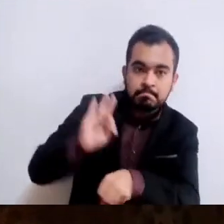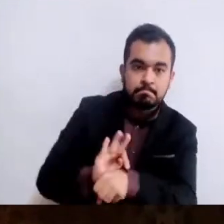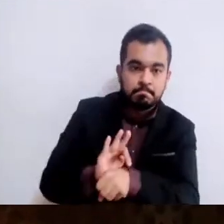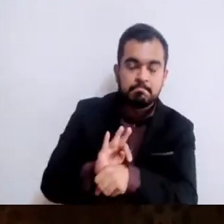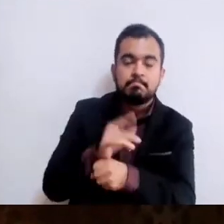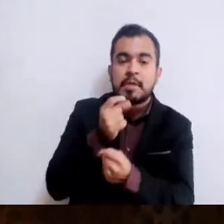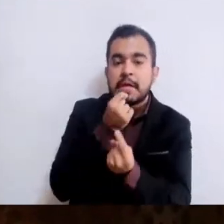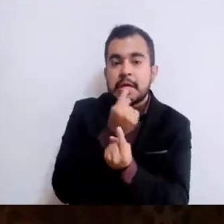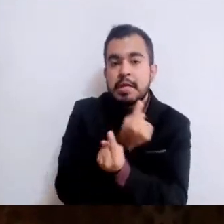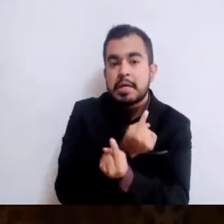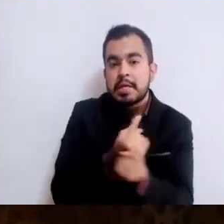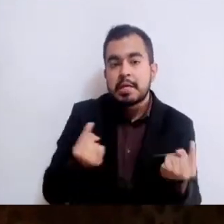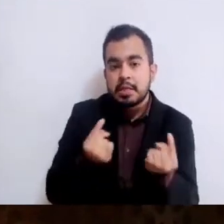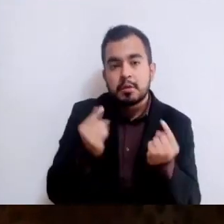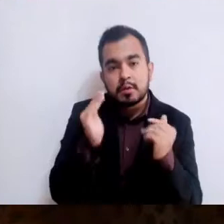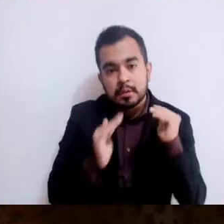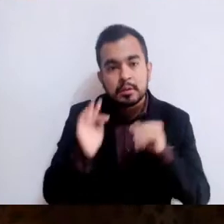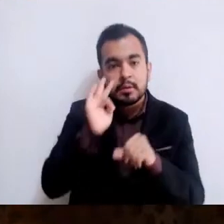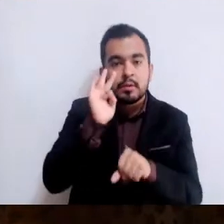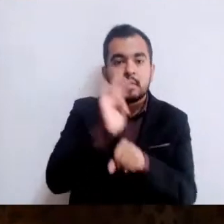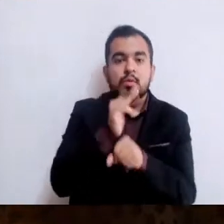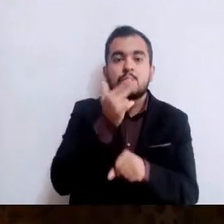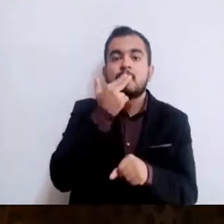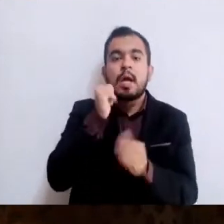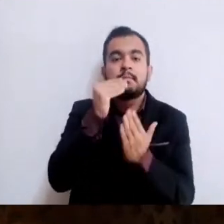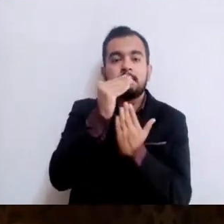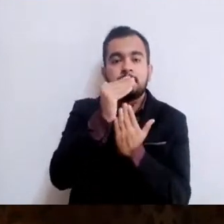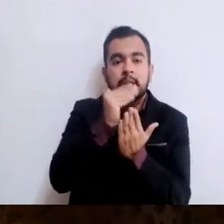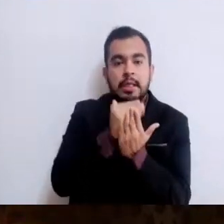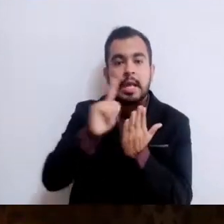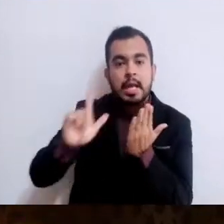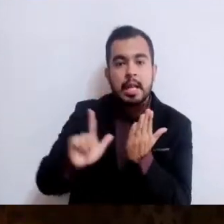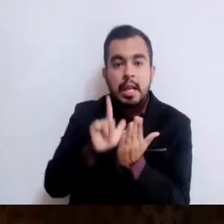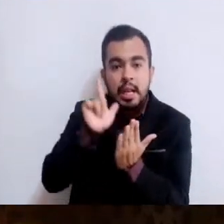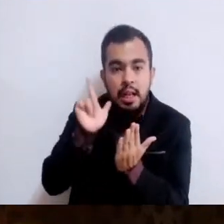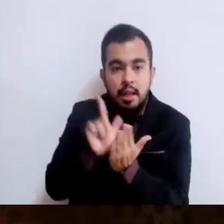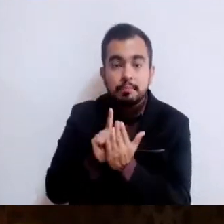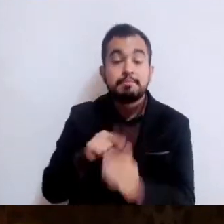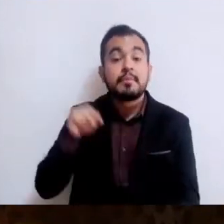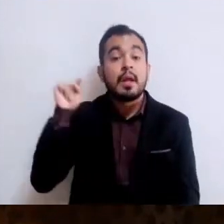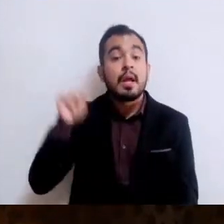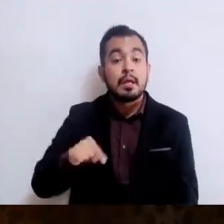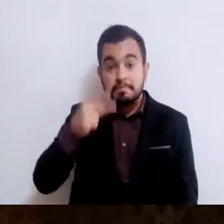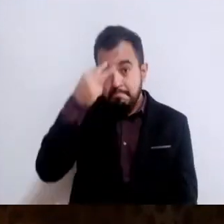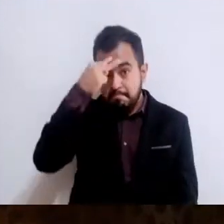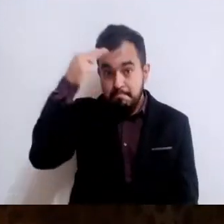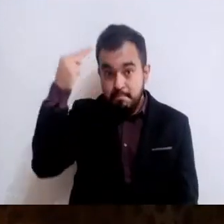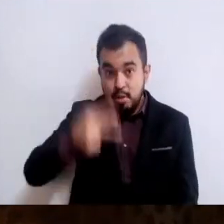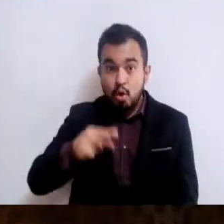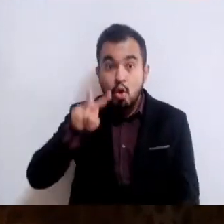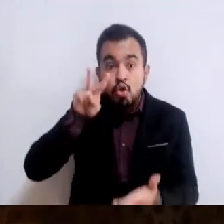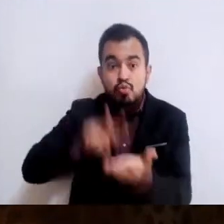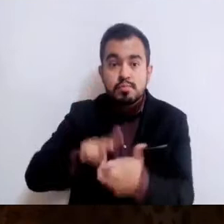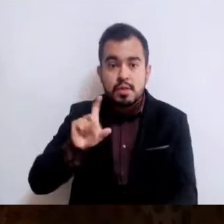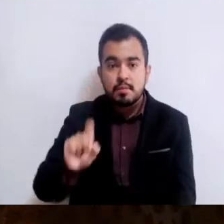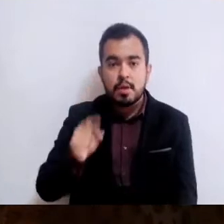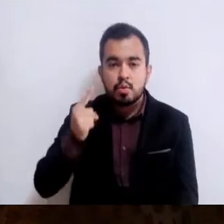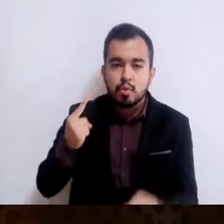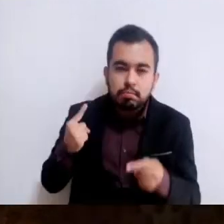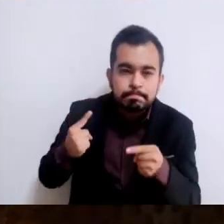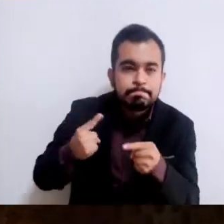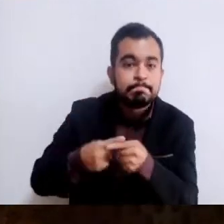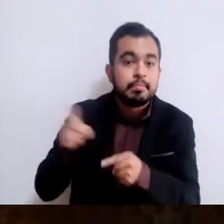en cada actuación y disposición legal. En México, durante el 2021, según datos del INEGI,